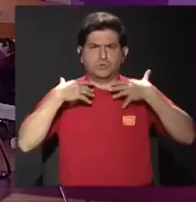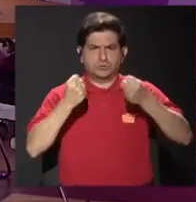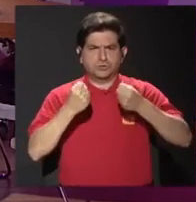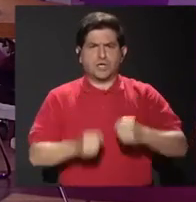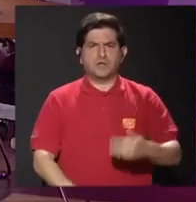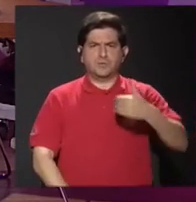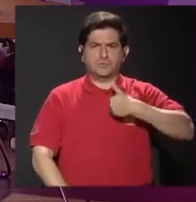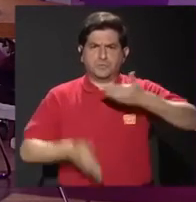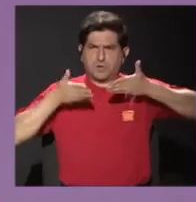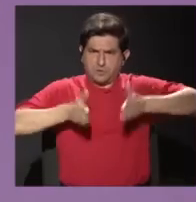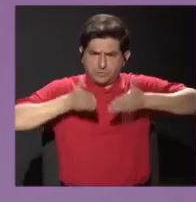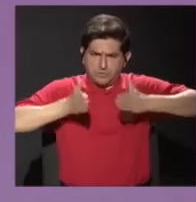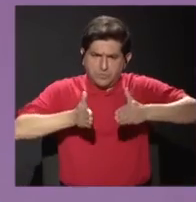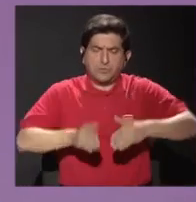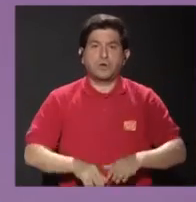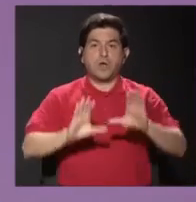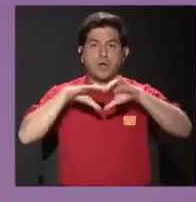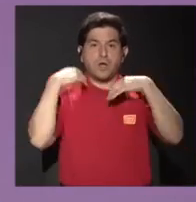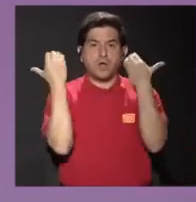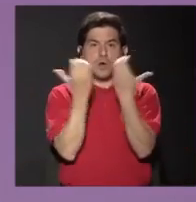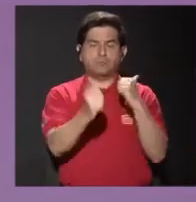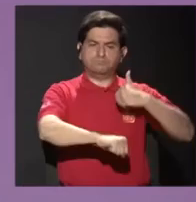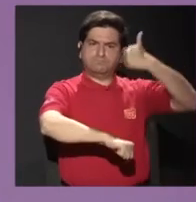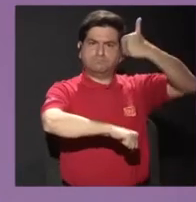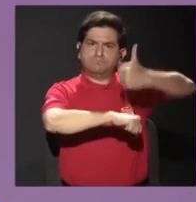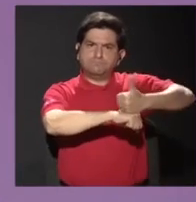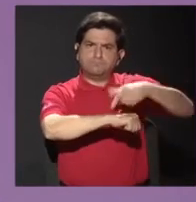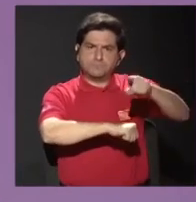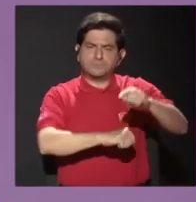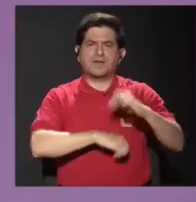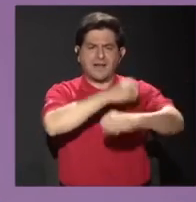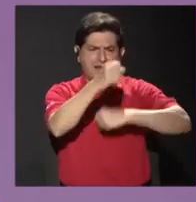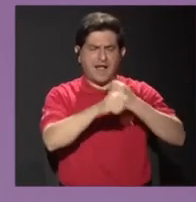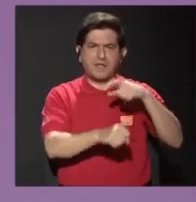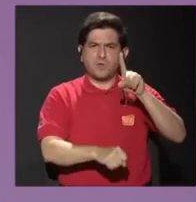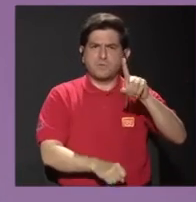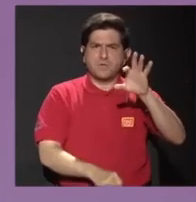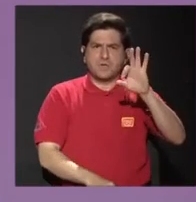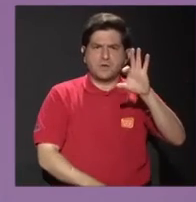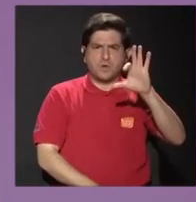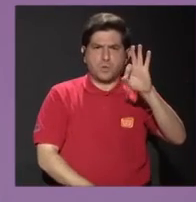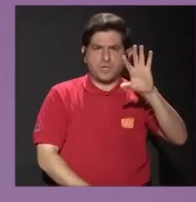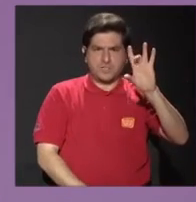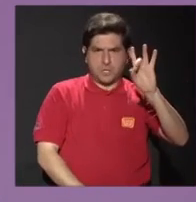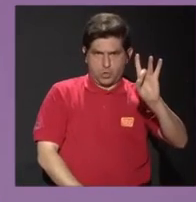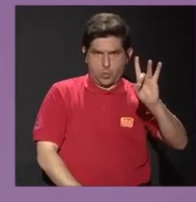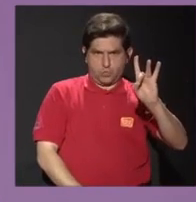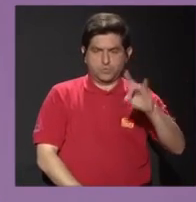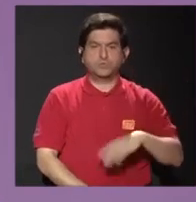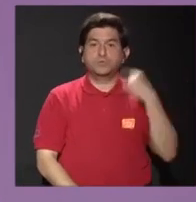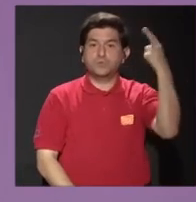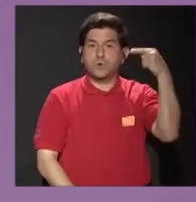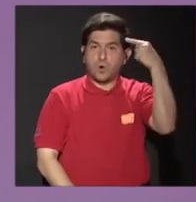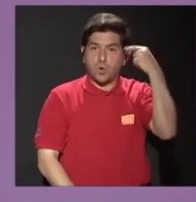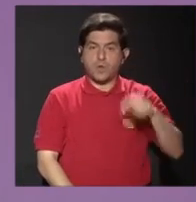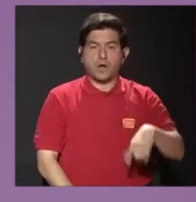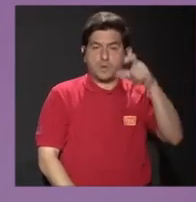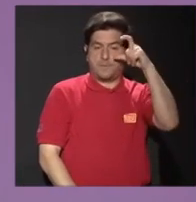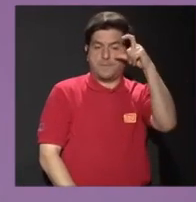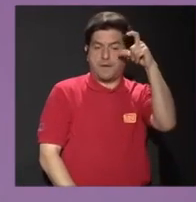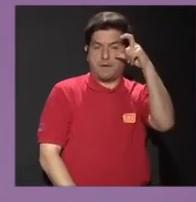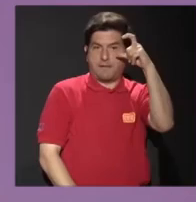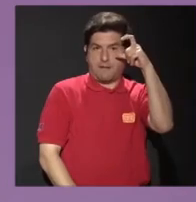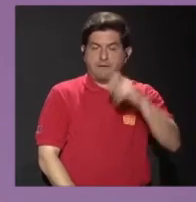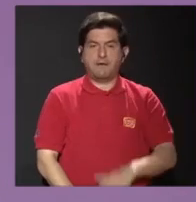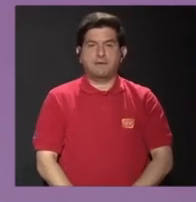sexual y reproductiva que es una comisión constituida en el año 1998 precisamente en el gobierno y miguel ángel rodríguez